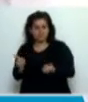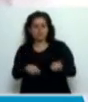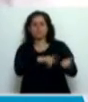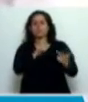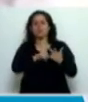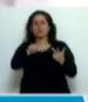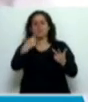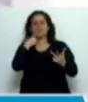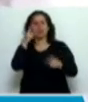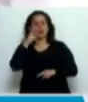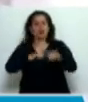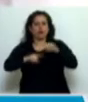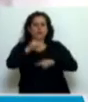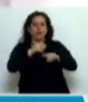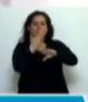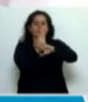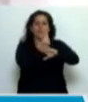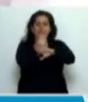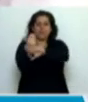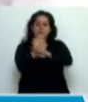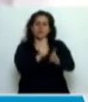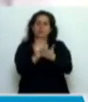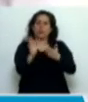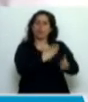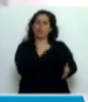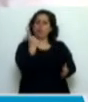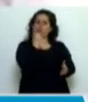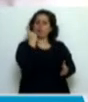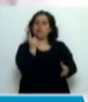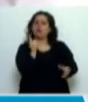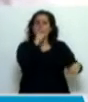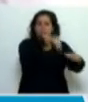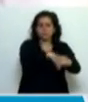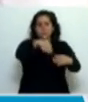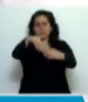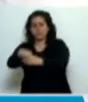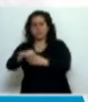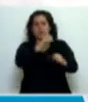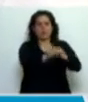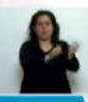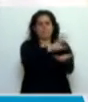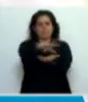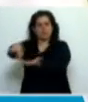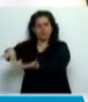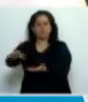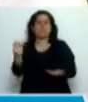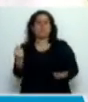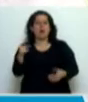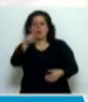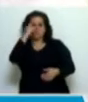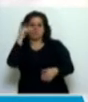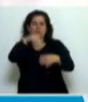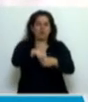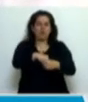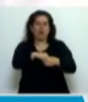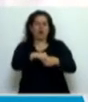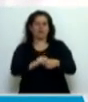dice, la gestión de los directores que van a intervenir en las empresas donde el fondo o el Estado tenga